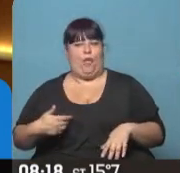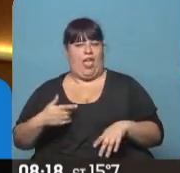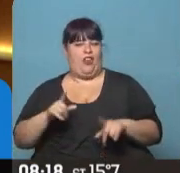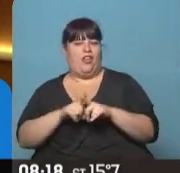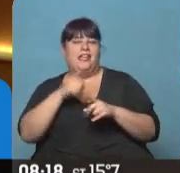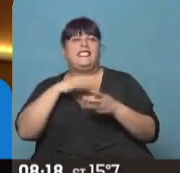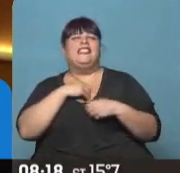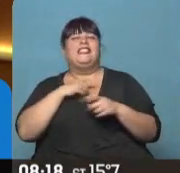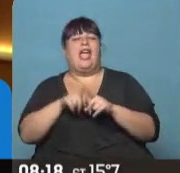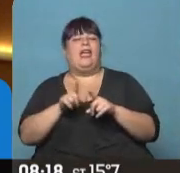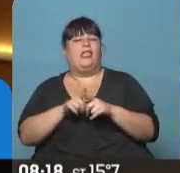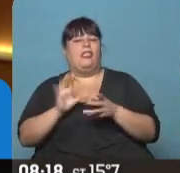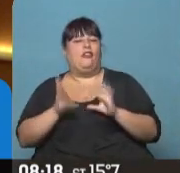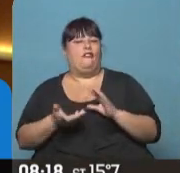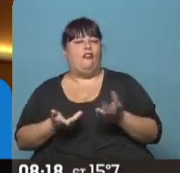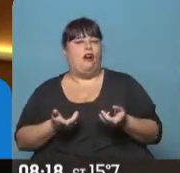sentido de algún modo